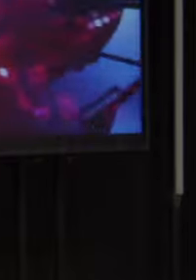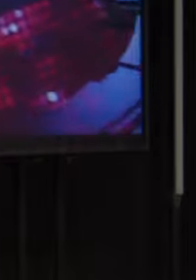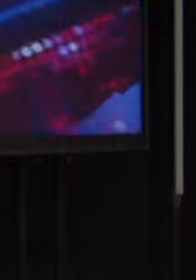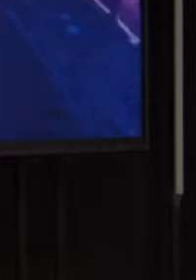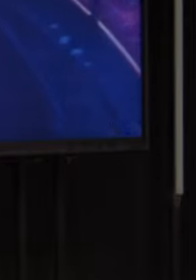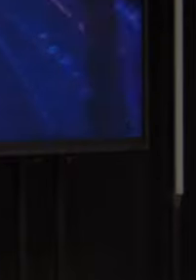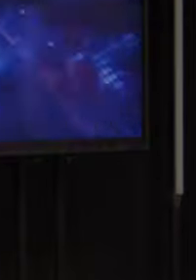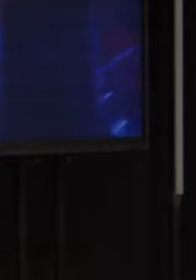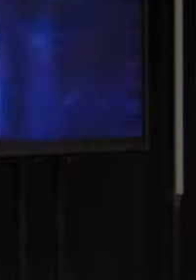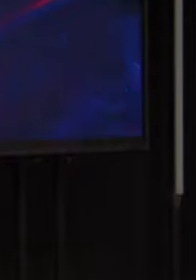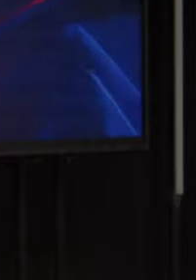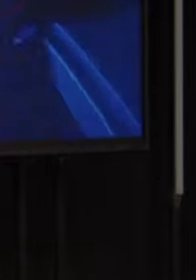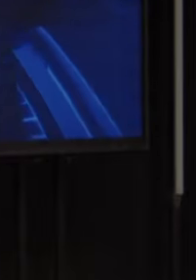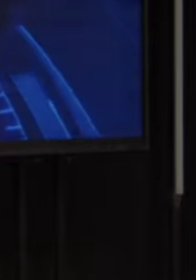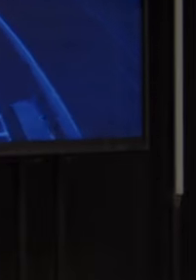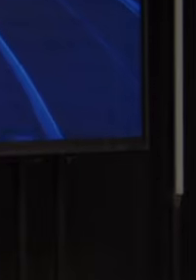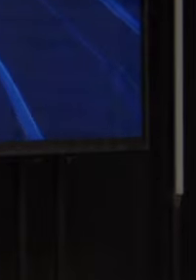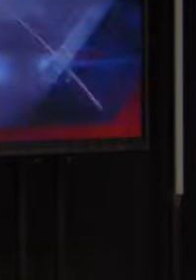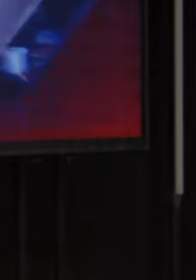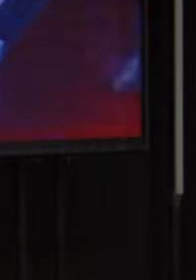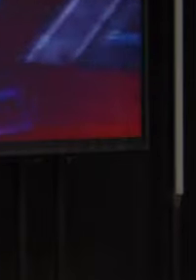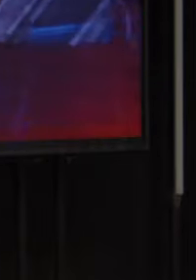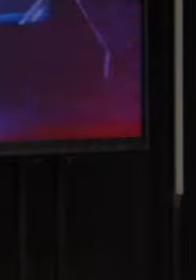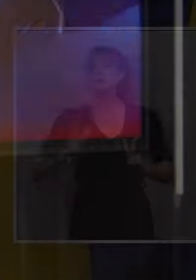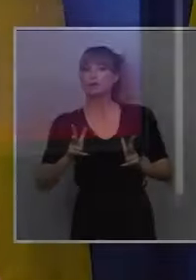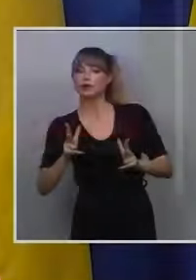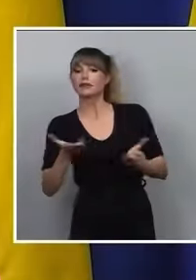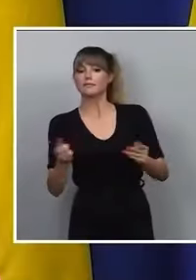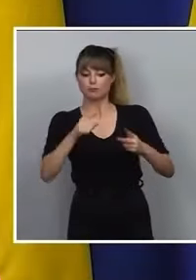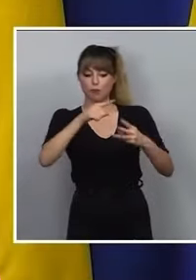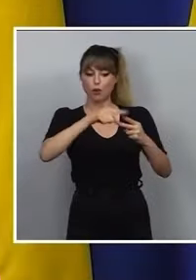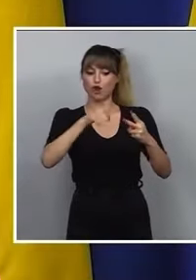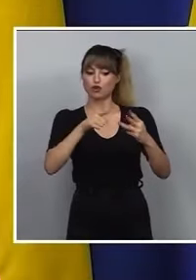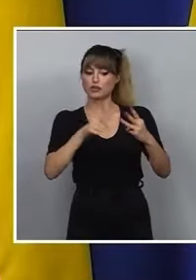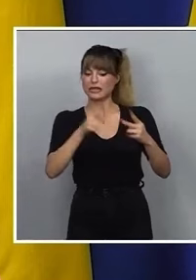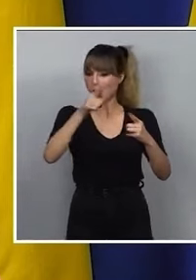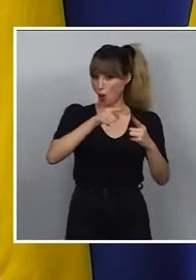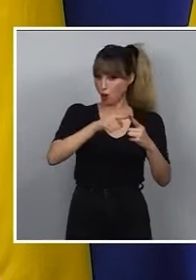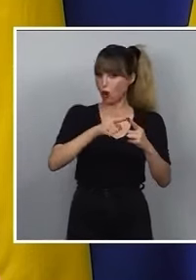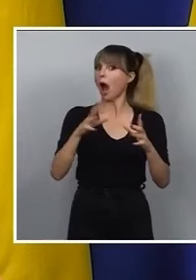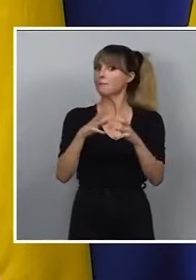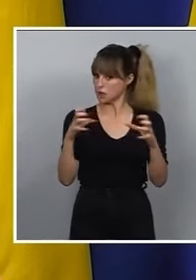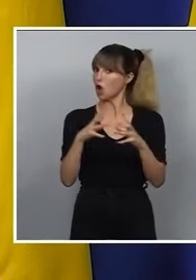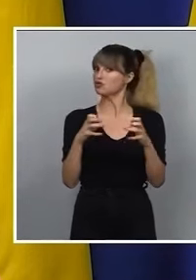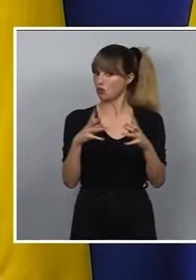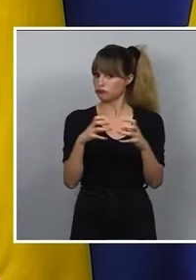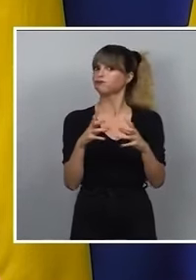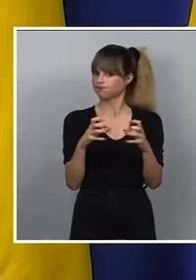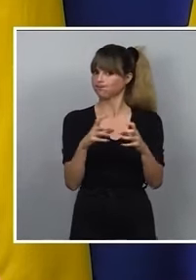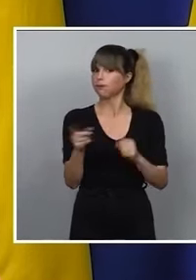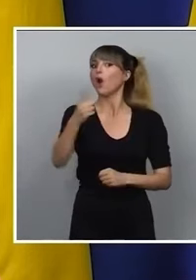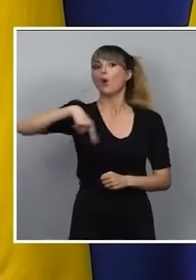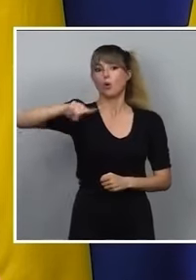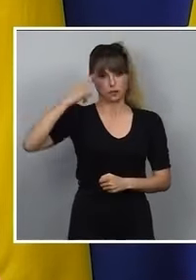implementarla aquí en España vamos a escuchar a Bolaños es un plan de acción ambicioso que van a conocer